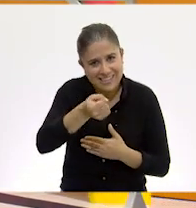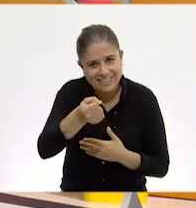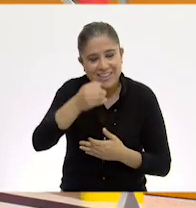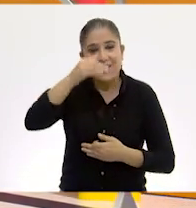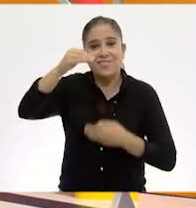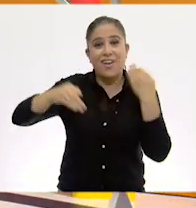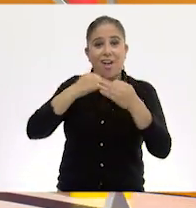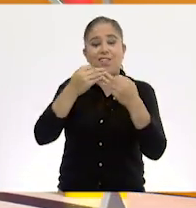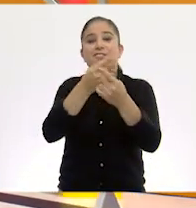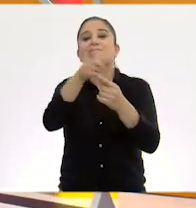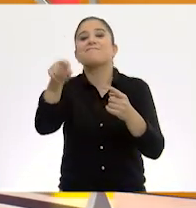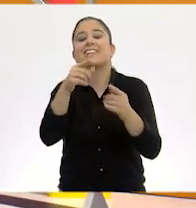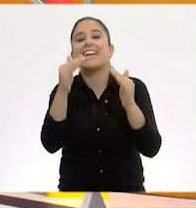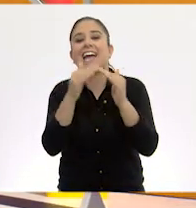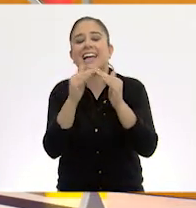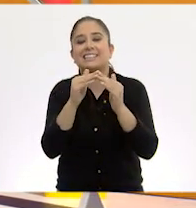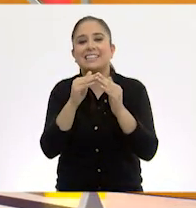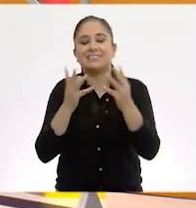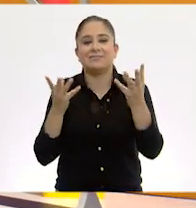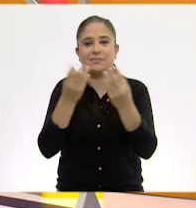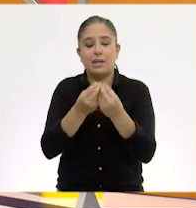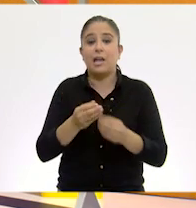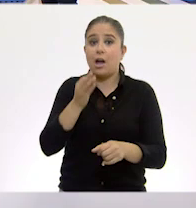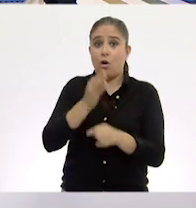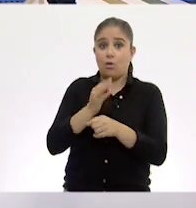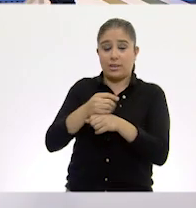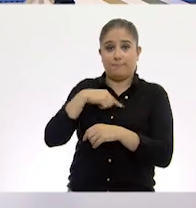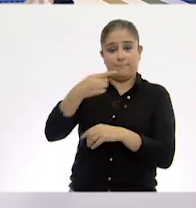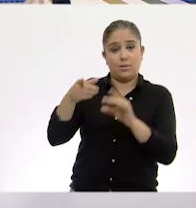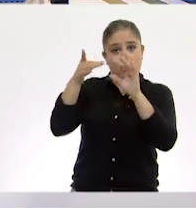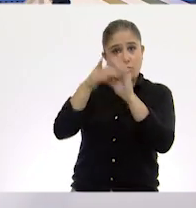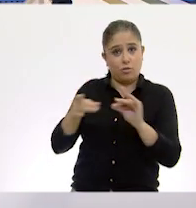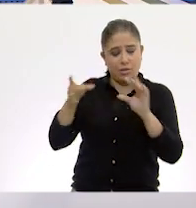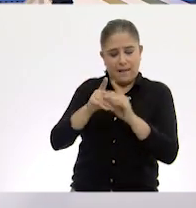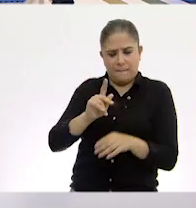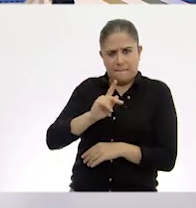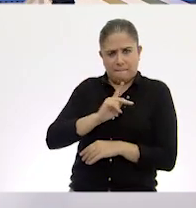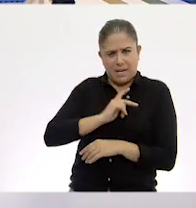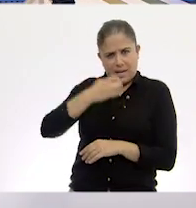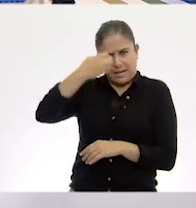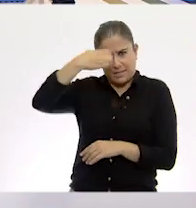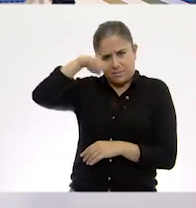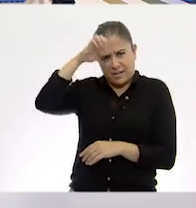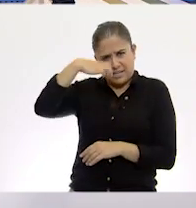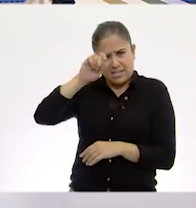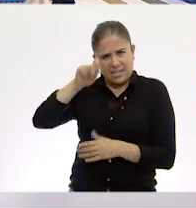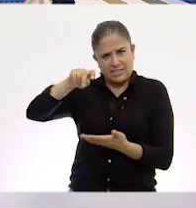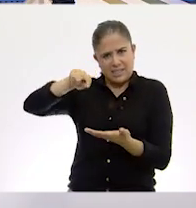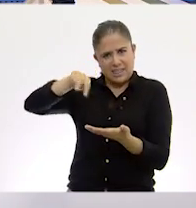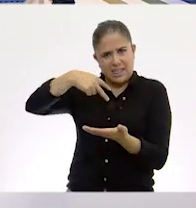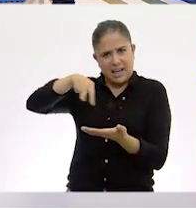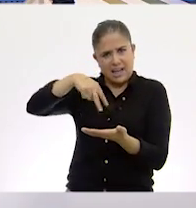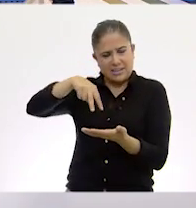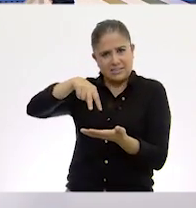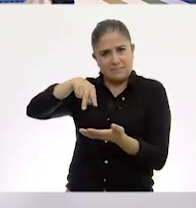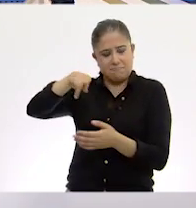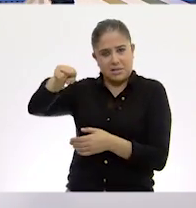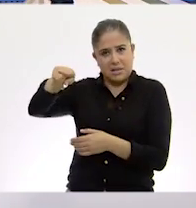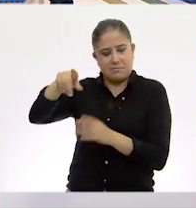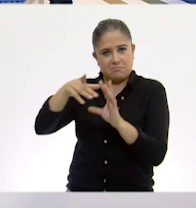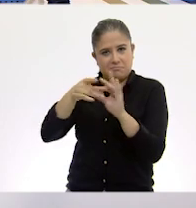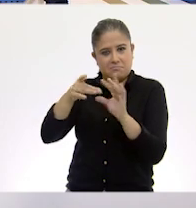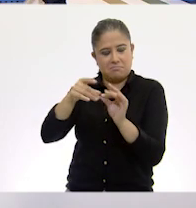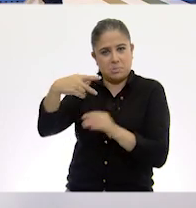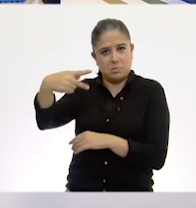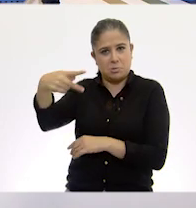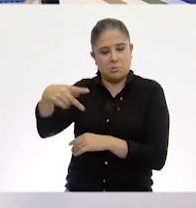todos en casa. Hoy nos va a contar una experiencia personal sobre la danza que él ha tenido. Muy bien. Y con su